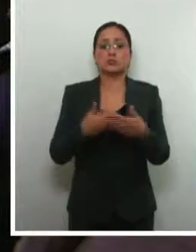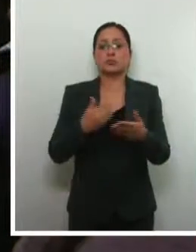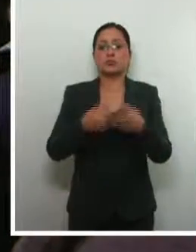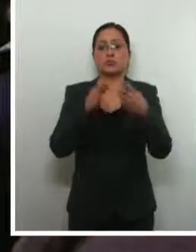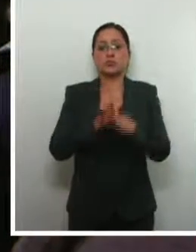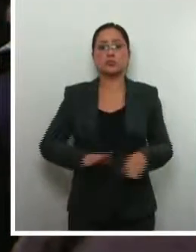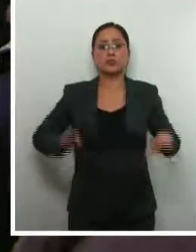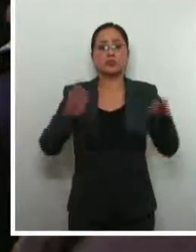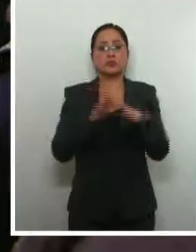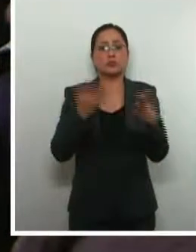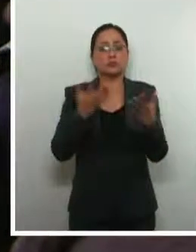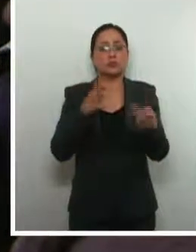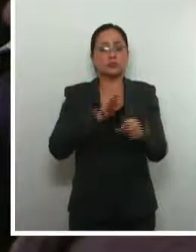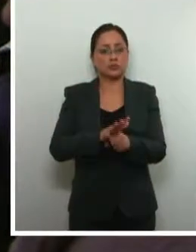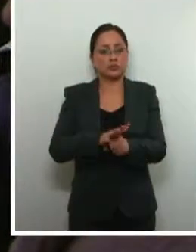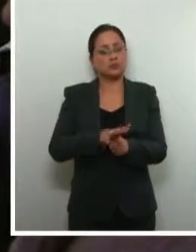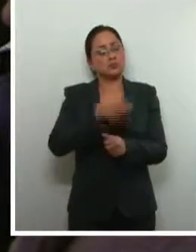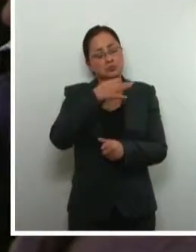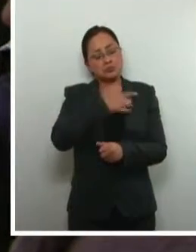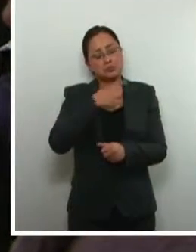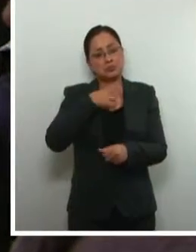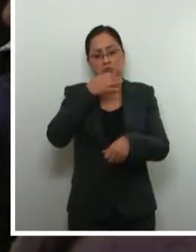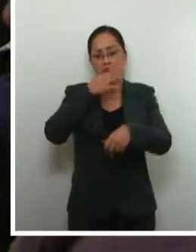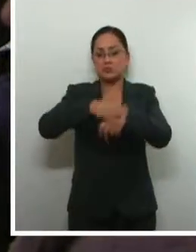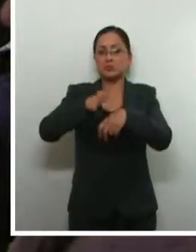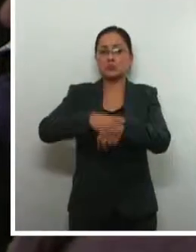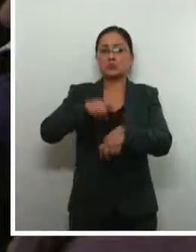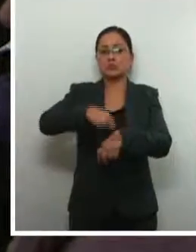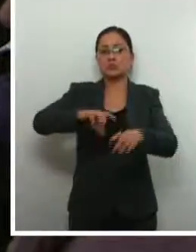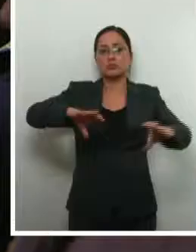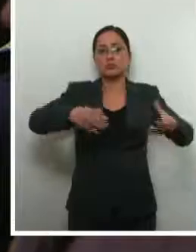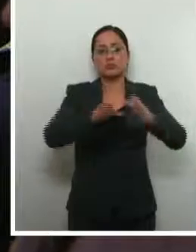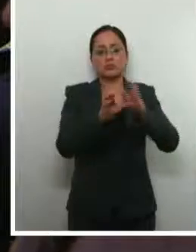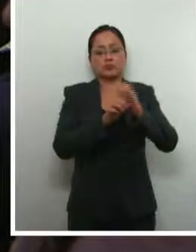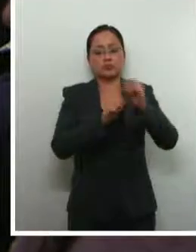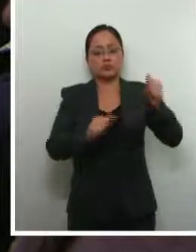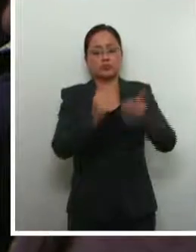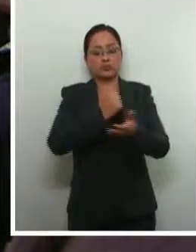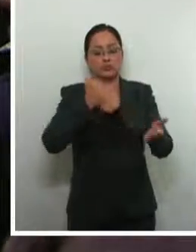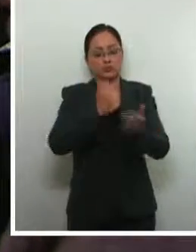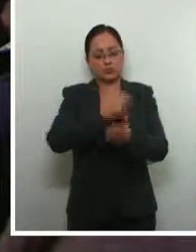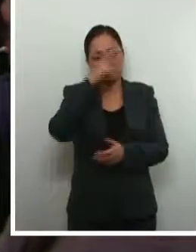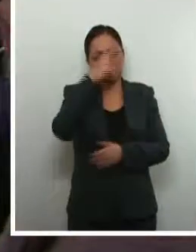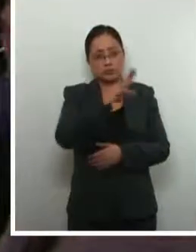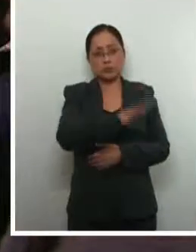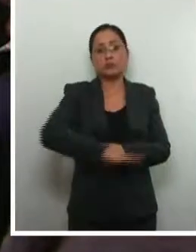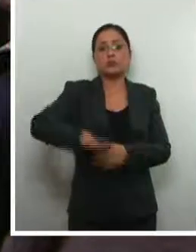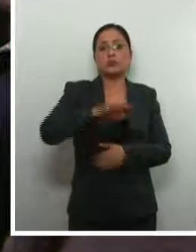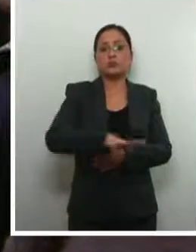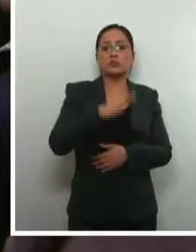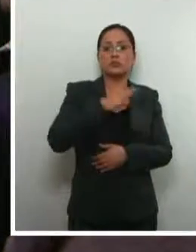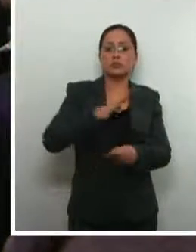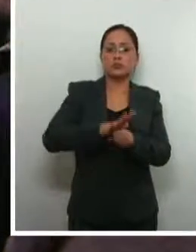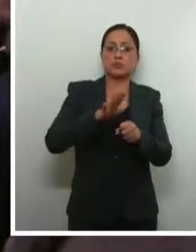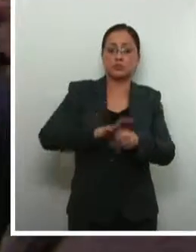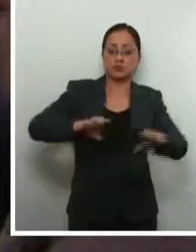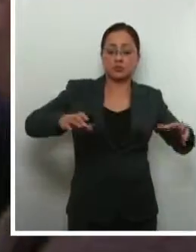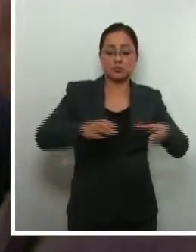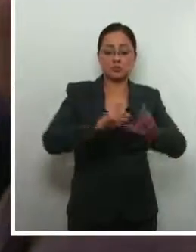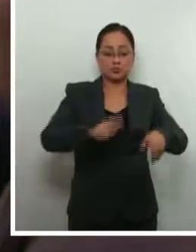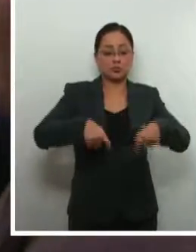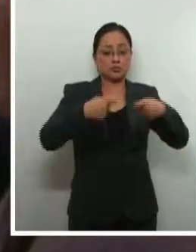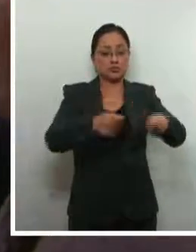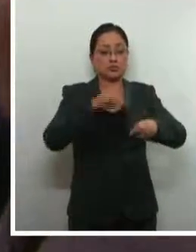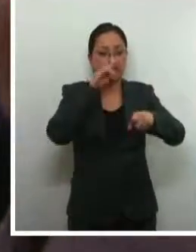importante recordarle que esta Asamblea Constituyente de la Ciudad de México es el órgano en el